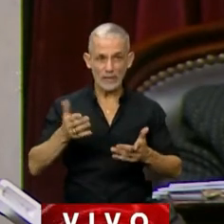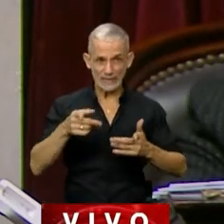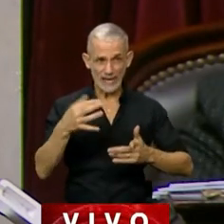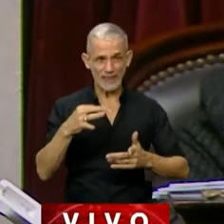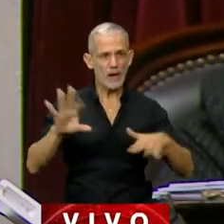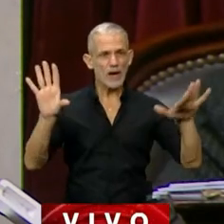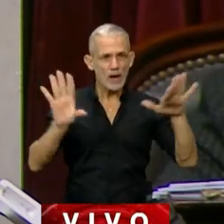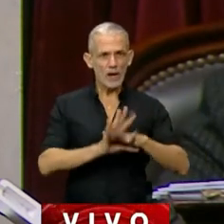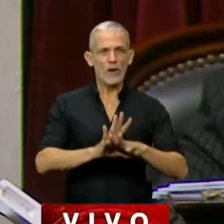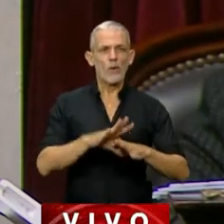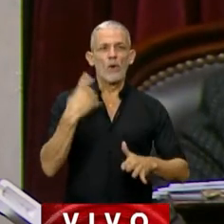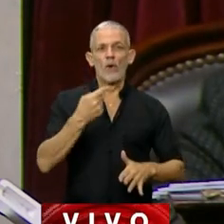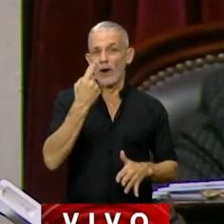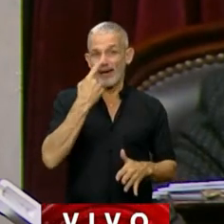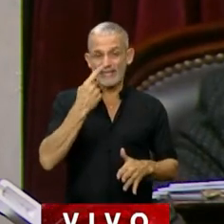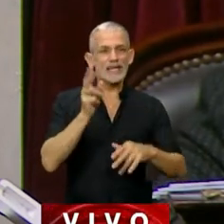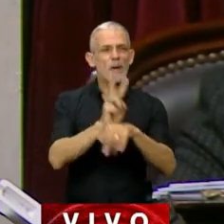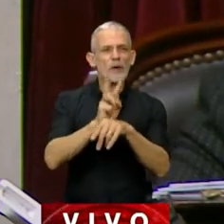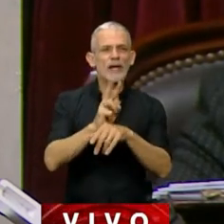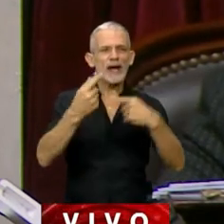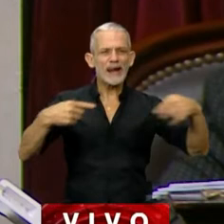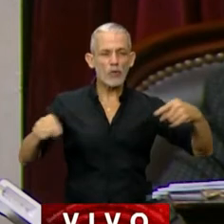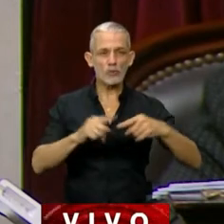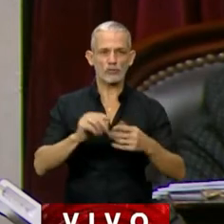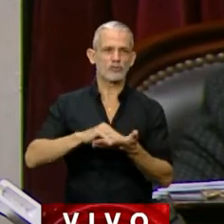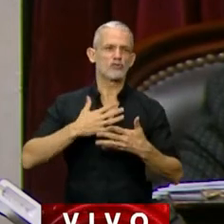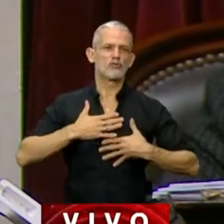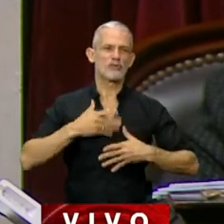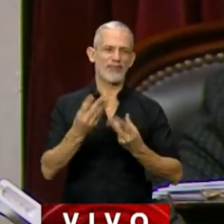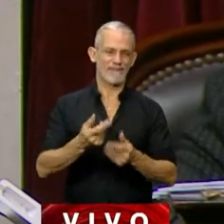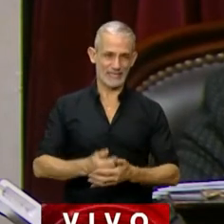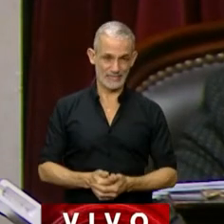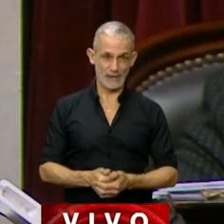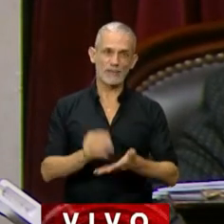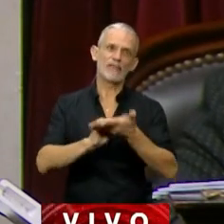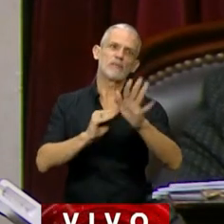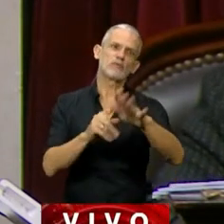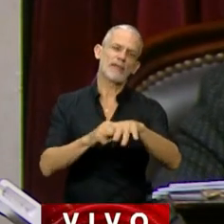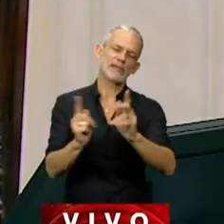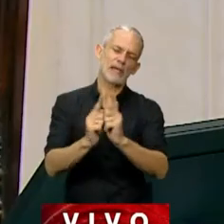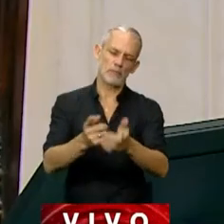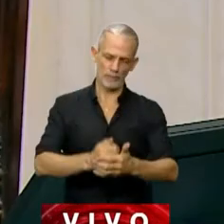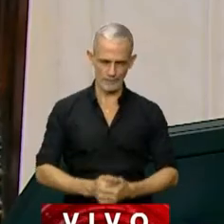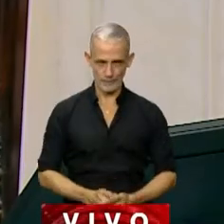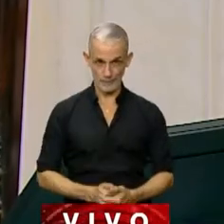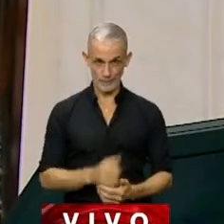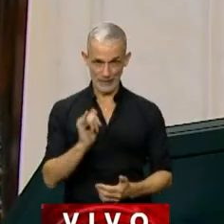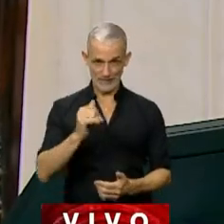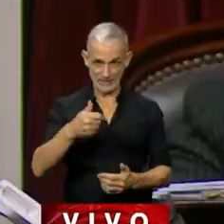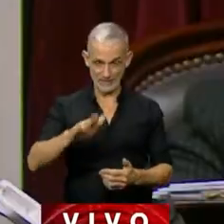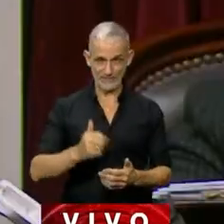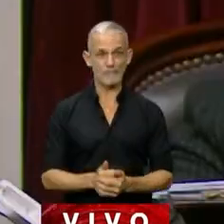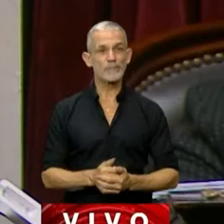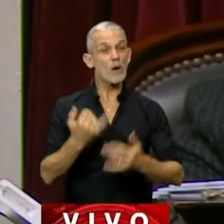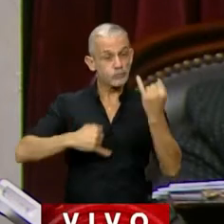con que sean efectivos. Lo que nos interesa es proteger los recursos y la soberanía del país. Diputada, por eso, redondeando, sí, por favor. Cómo no. Por eso